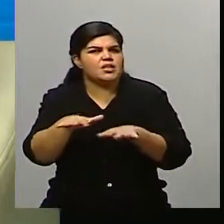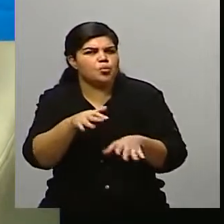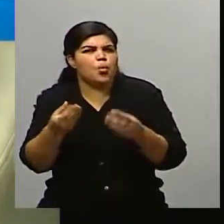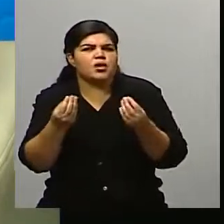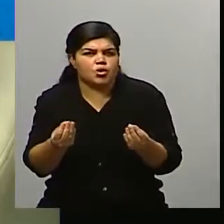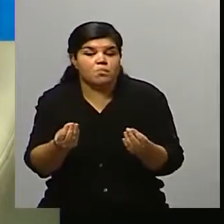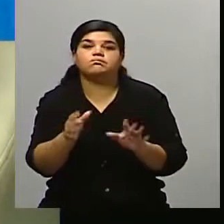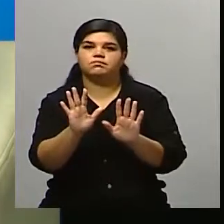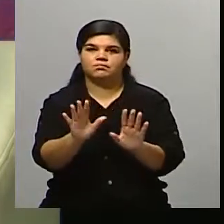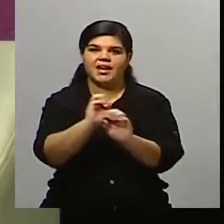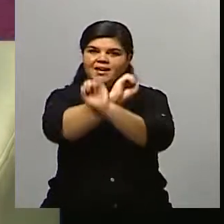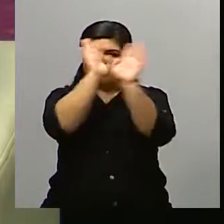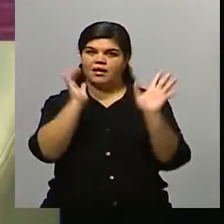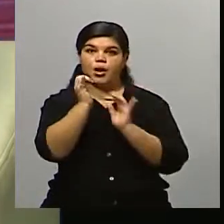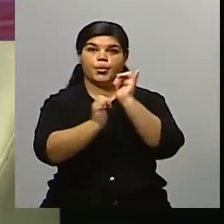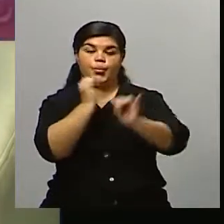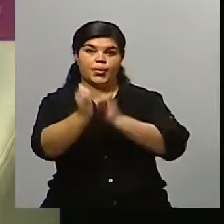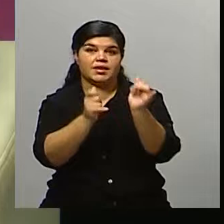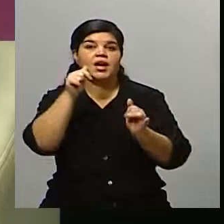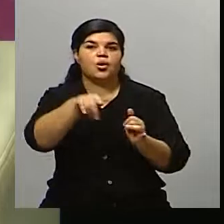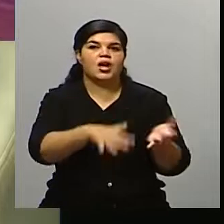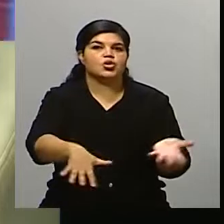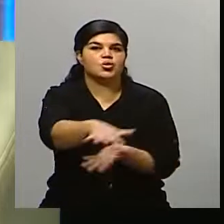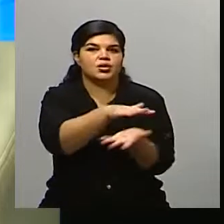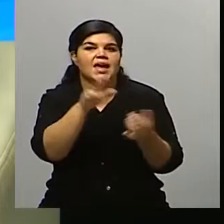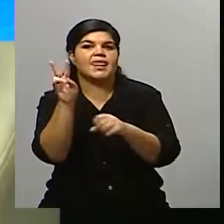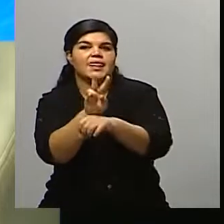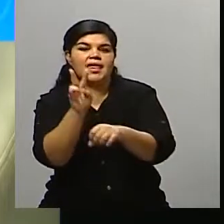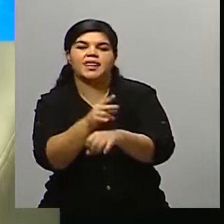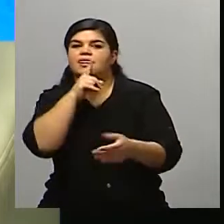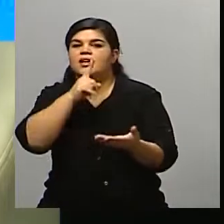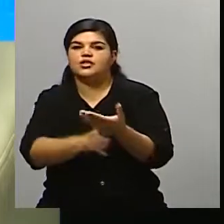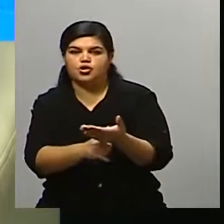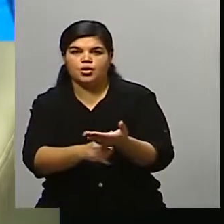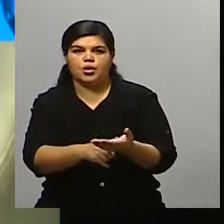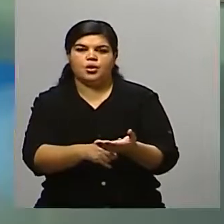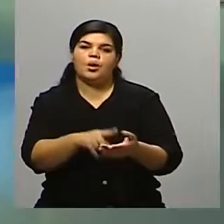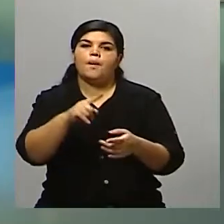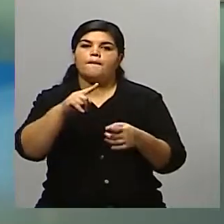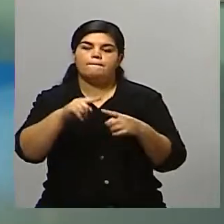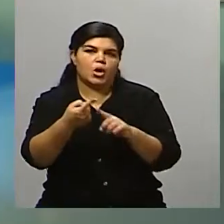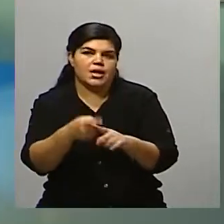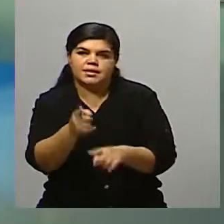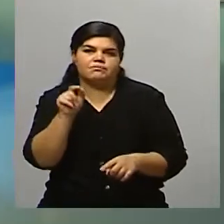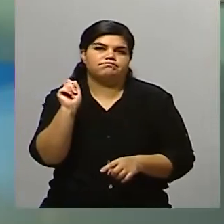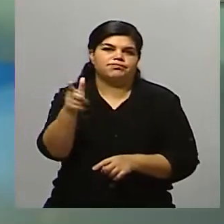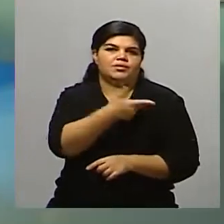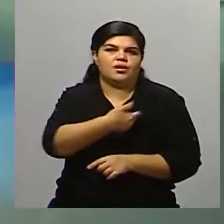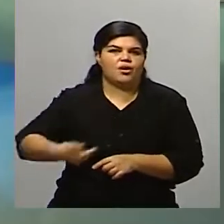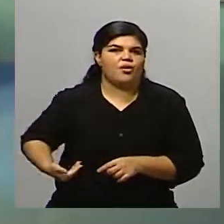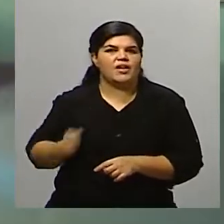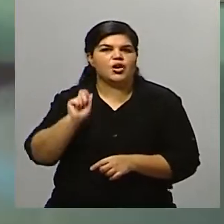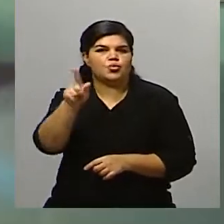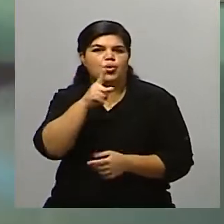Bueno, un sistema de seguridad social que tiene una decisión política desde el Estado Nacional, que es la